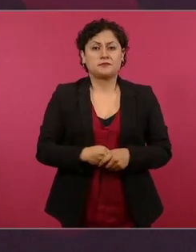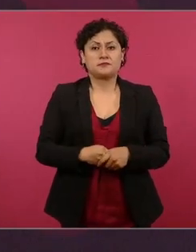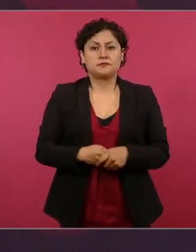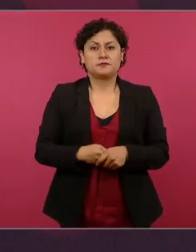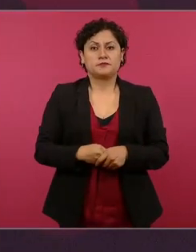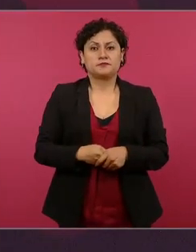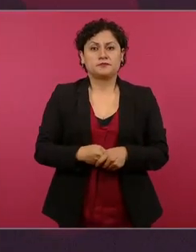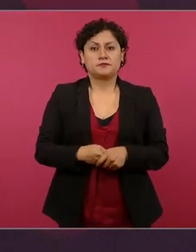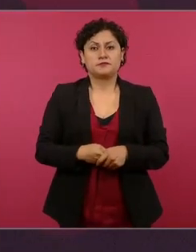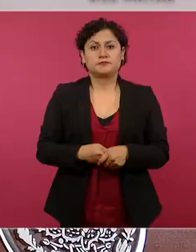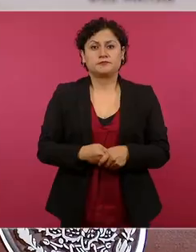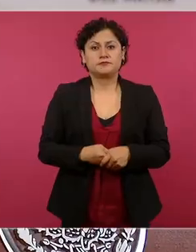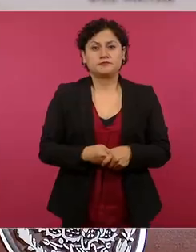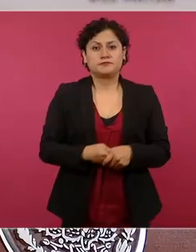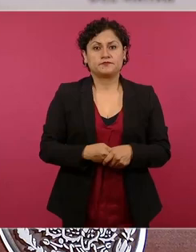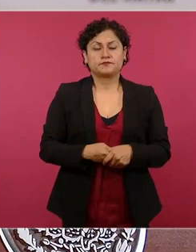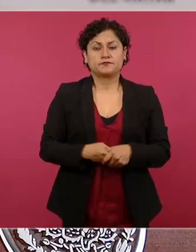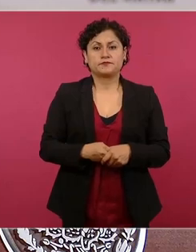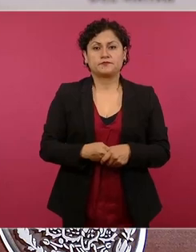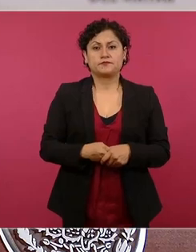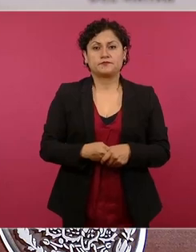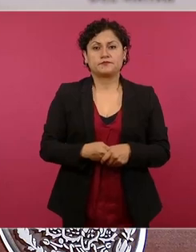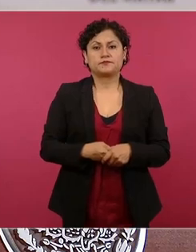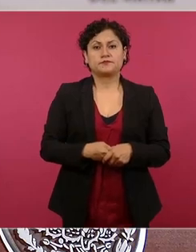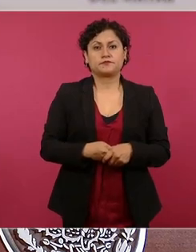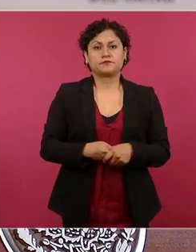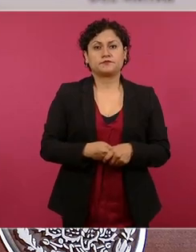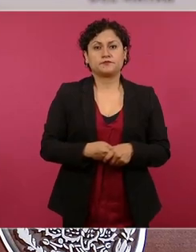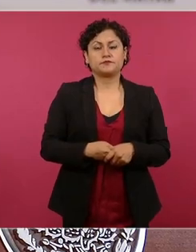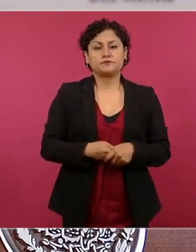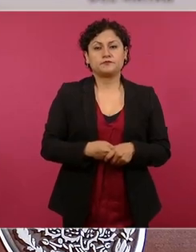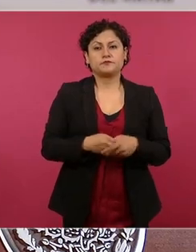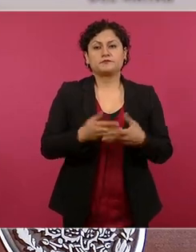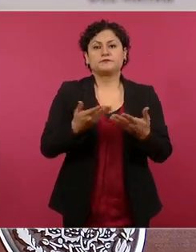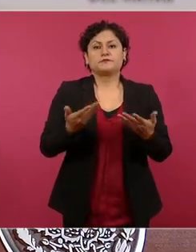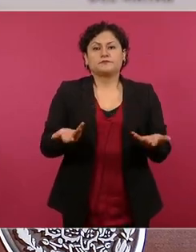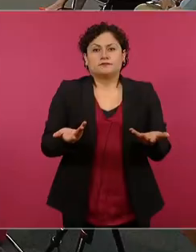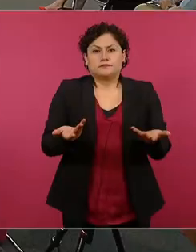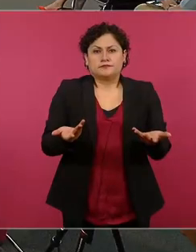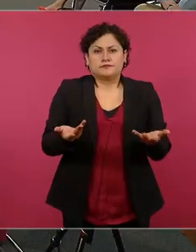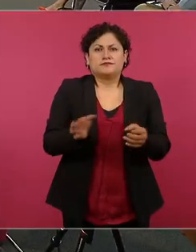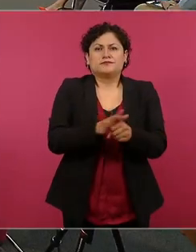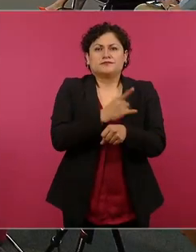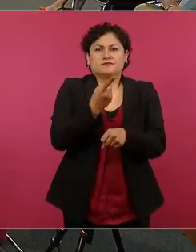¿Y por qué todos los ataques?